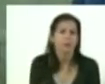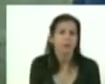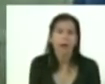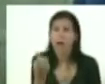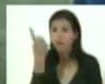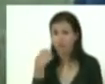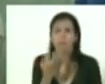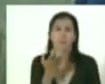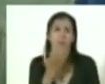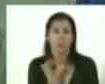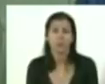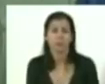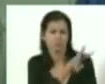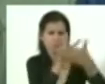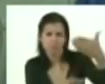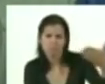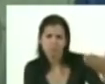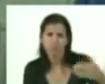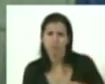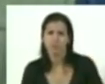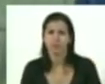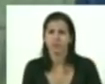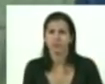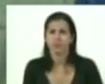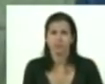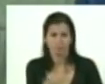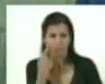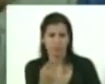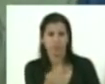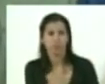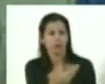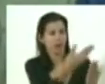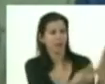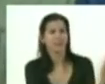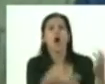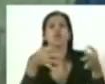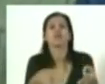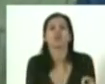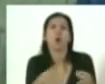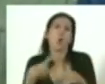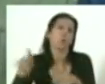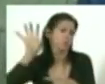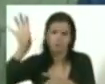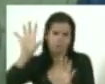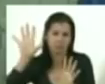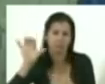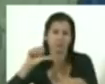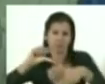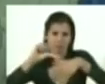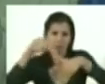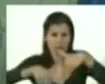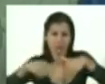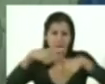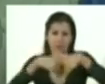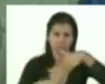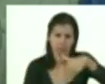Ayer leíamos la Gaceta Oficial de un país de Sudamérica,